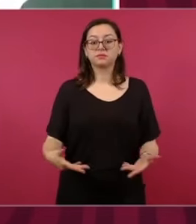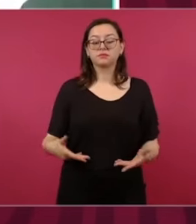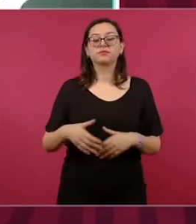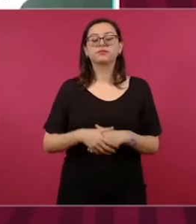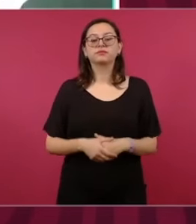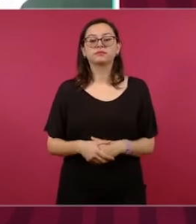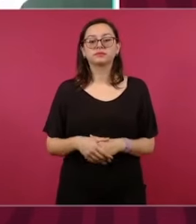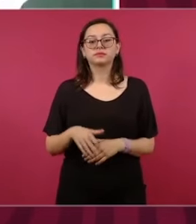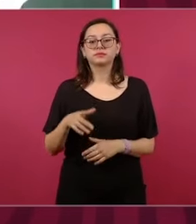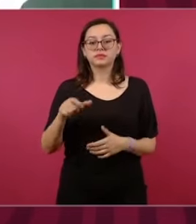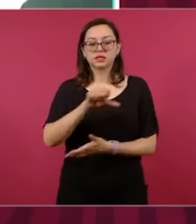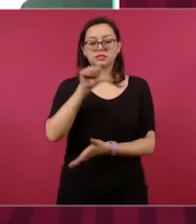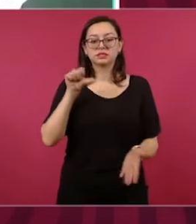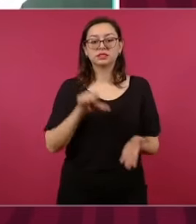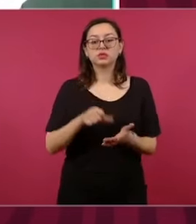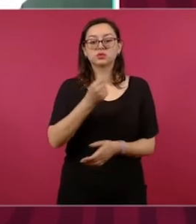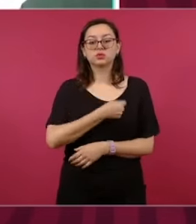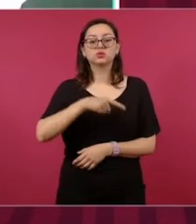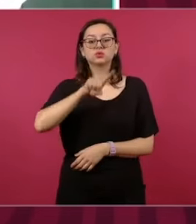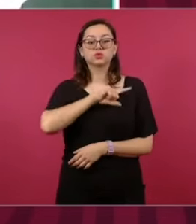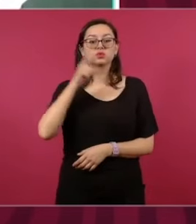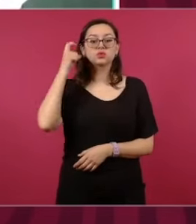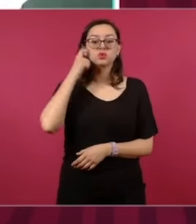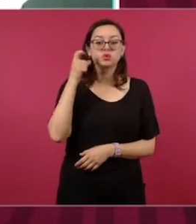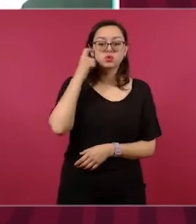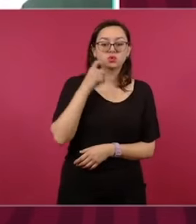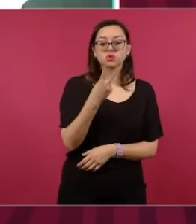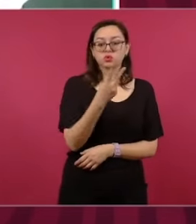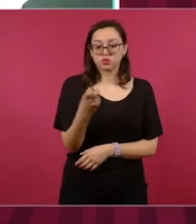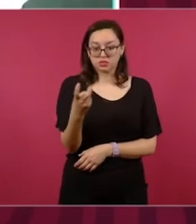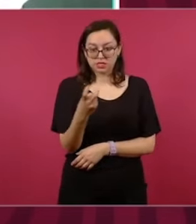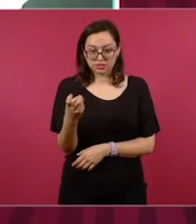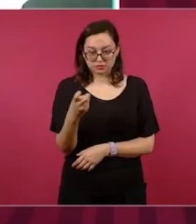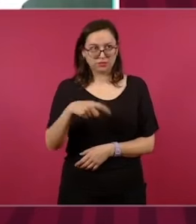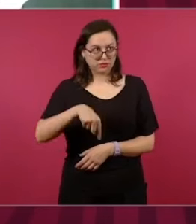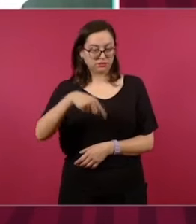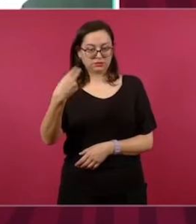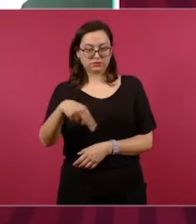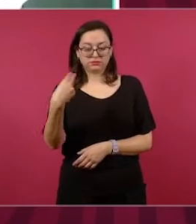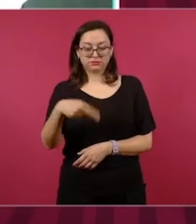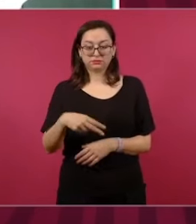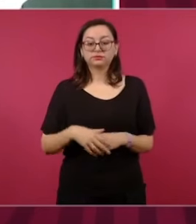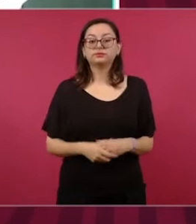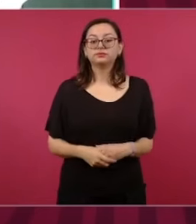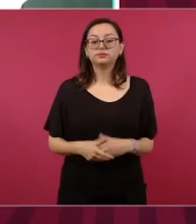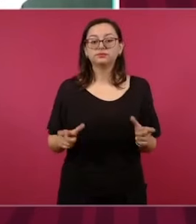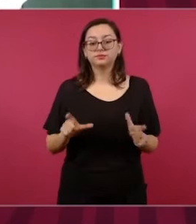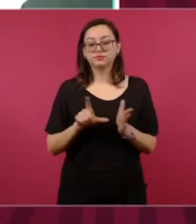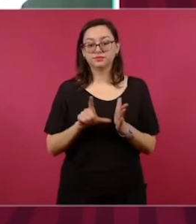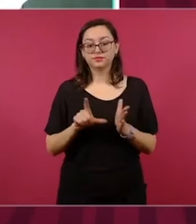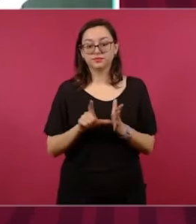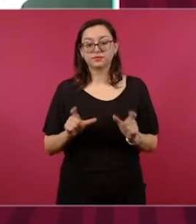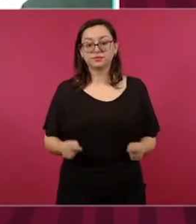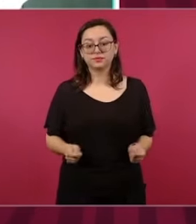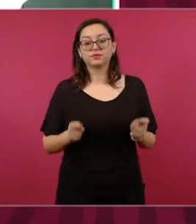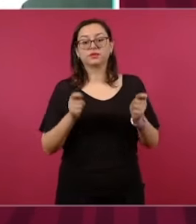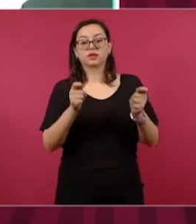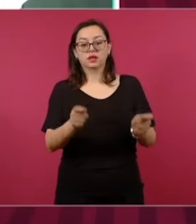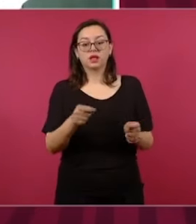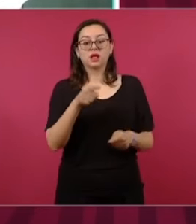desde este centro de salud Guerrero 200, en donde, pues bueno, vamos a entregar esta tarjeta del bienestar